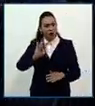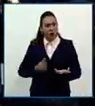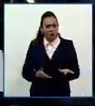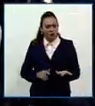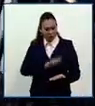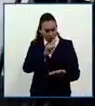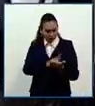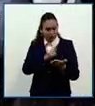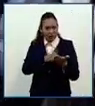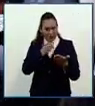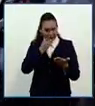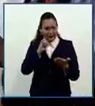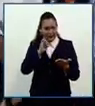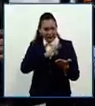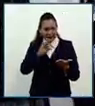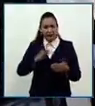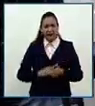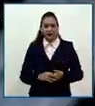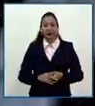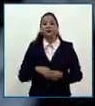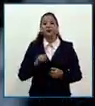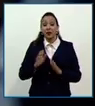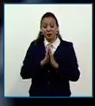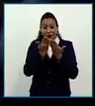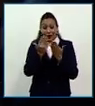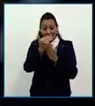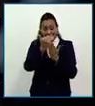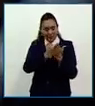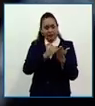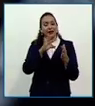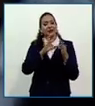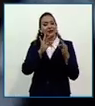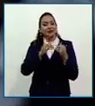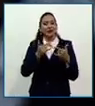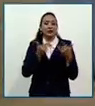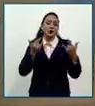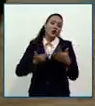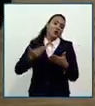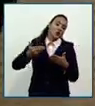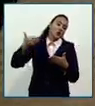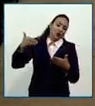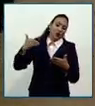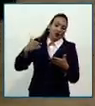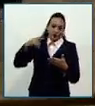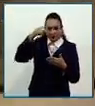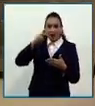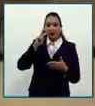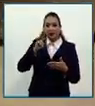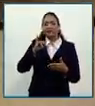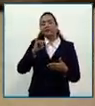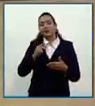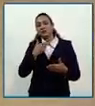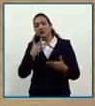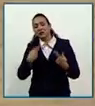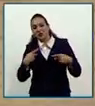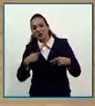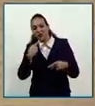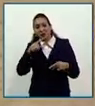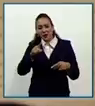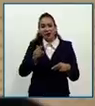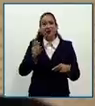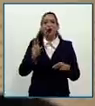precisamente particulares. Además, presenta las resoluciones que han analizado el derecho de réplica. Puede consultarlo también de